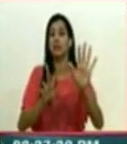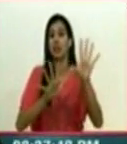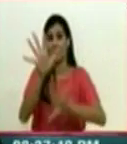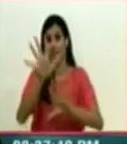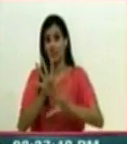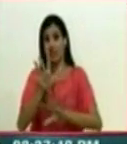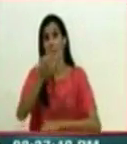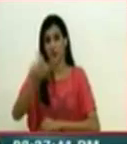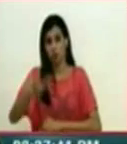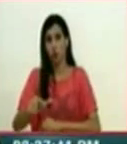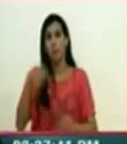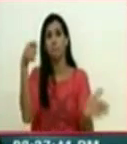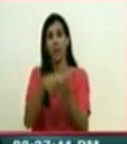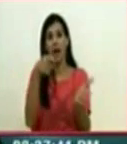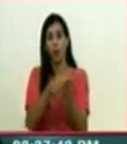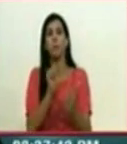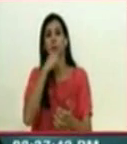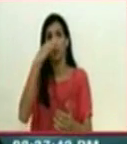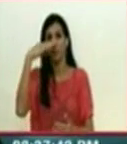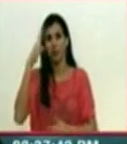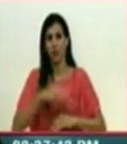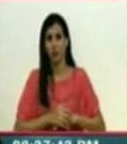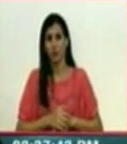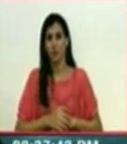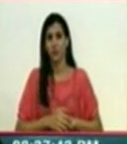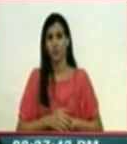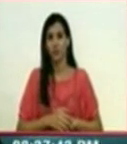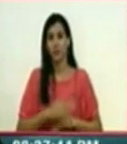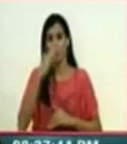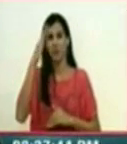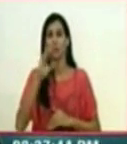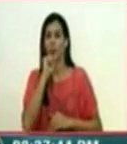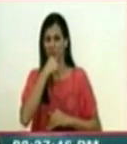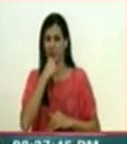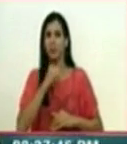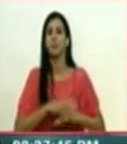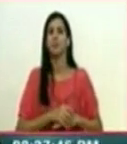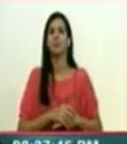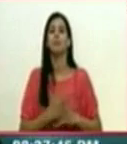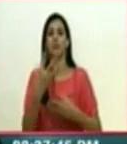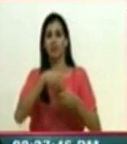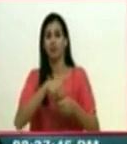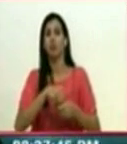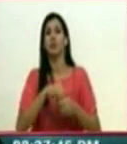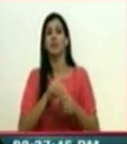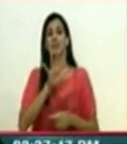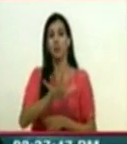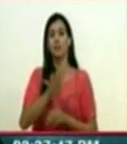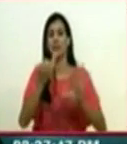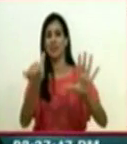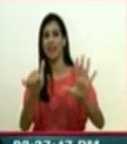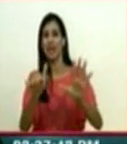3.715 pensiones para adultos mayores que pertenecen a